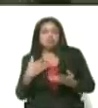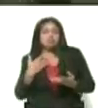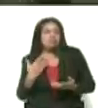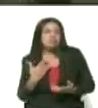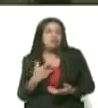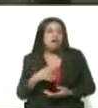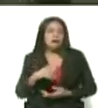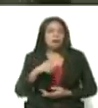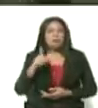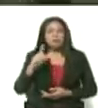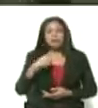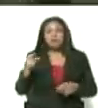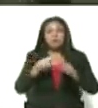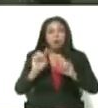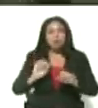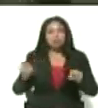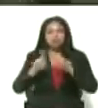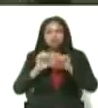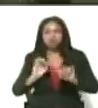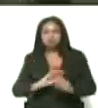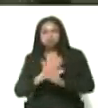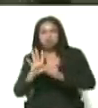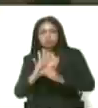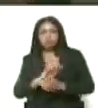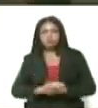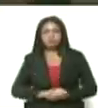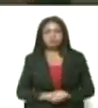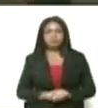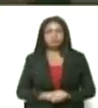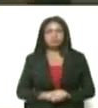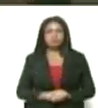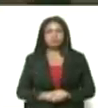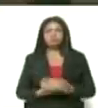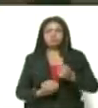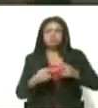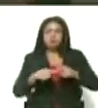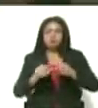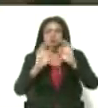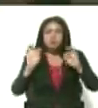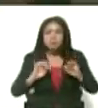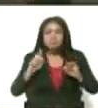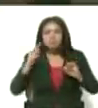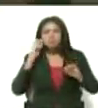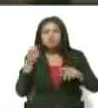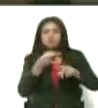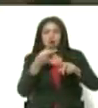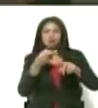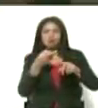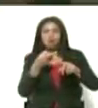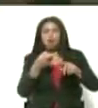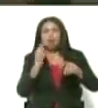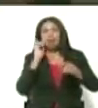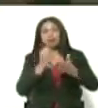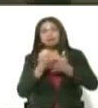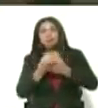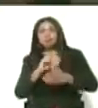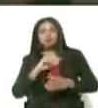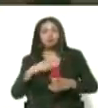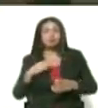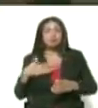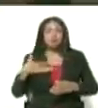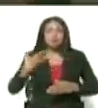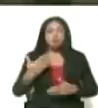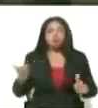síntomas que caracterizan al COVID-19. En base a ese pesquisaje masivo, nosotros, repito, hemos